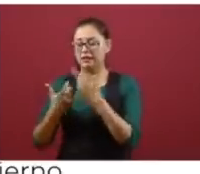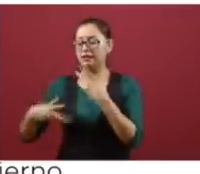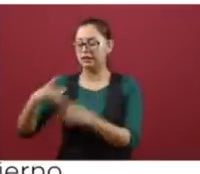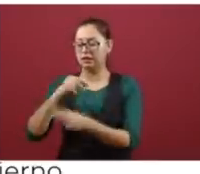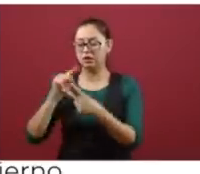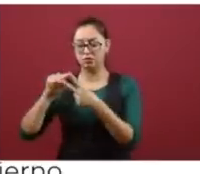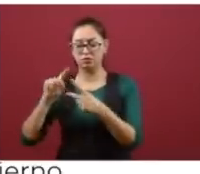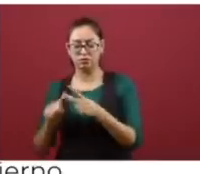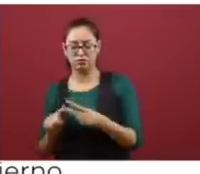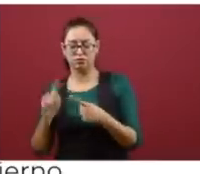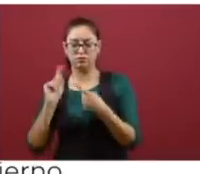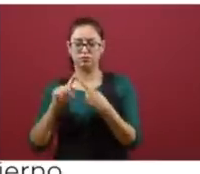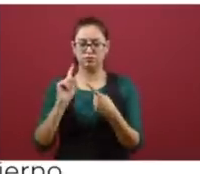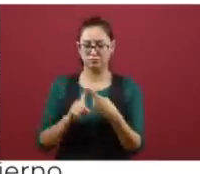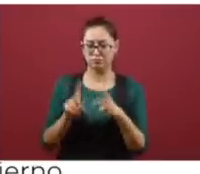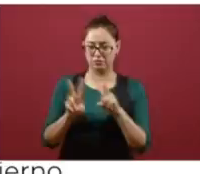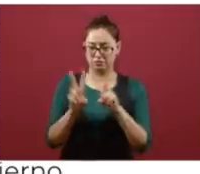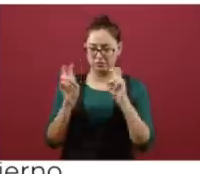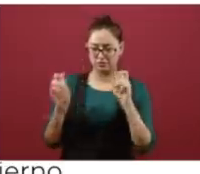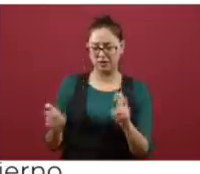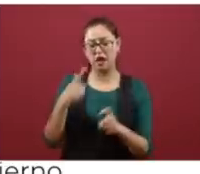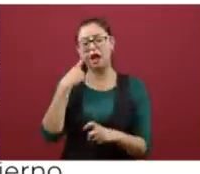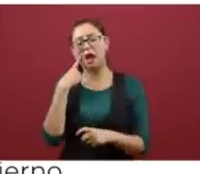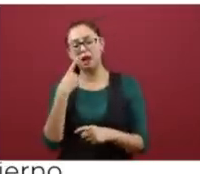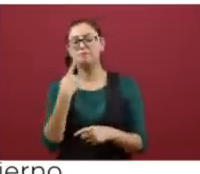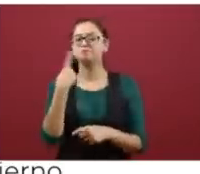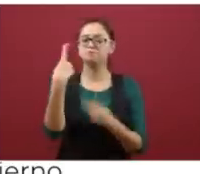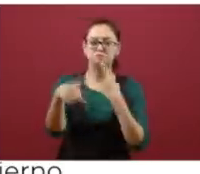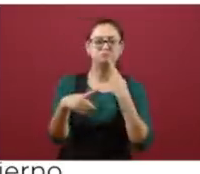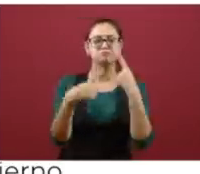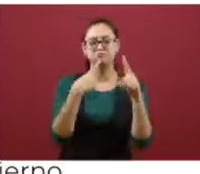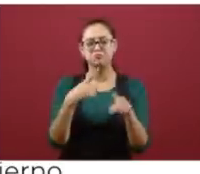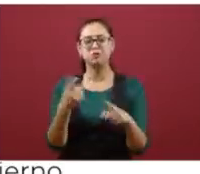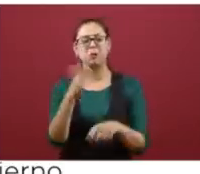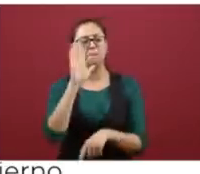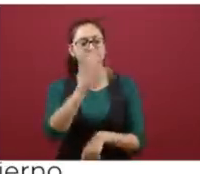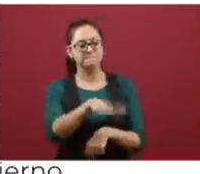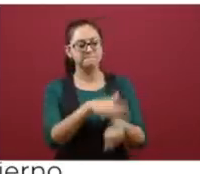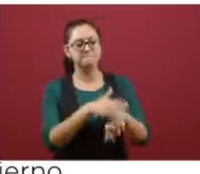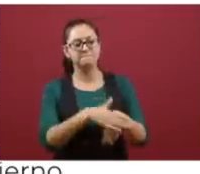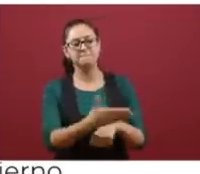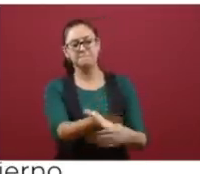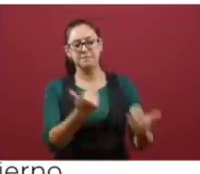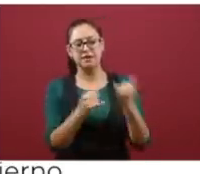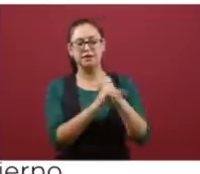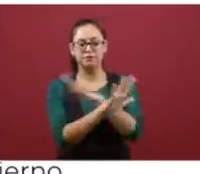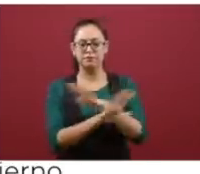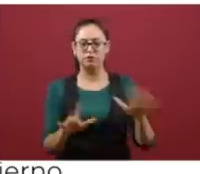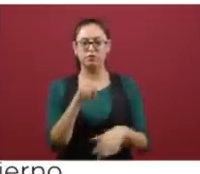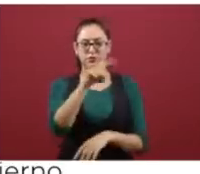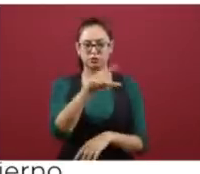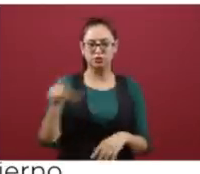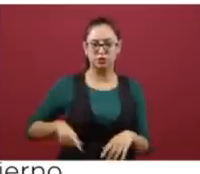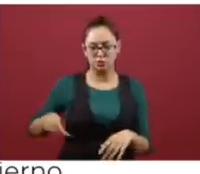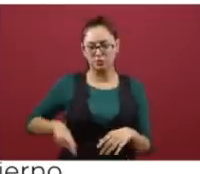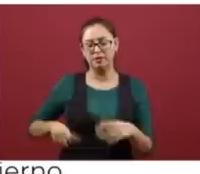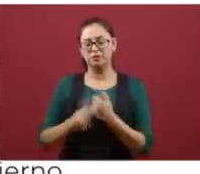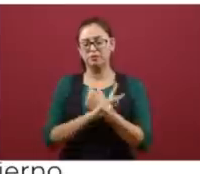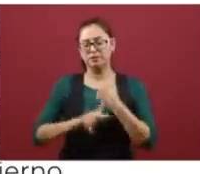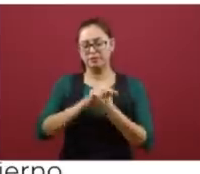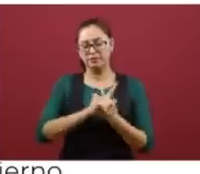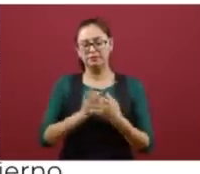reactivo que tiene que ver con la presentación de denuncias o la solicitud de información por parte de las autoridades del estado mexicano o dos